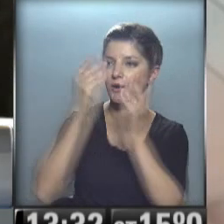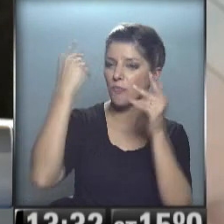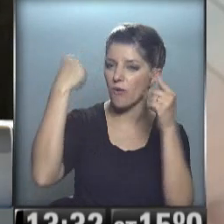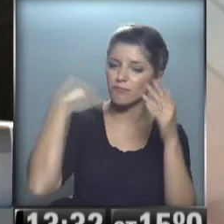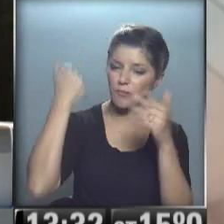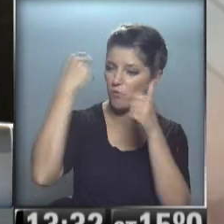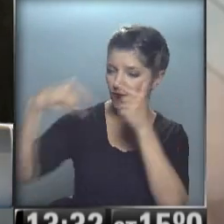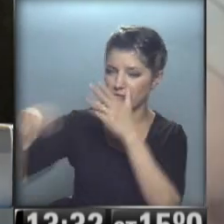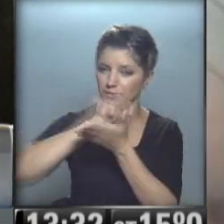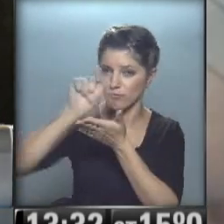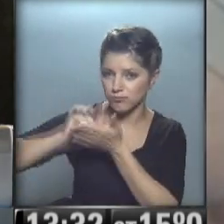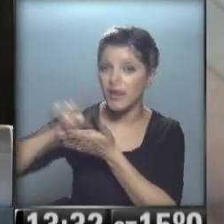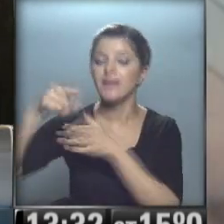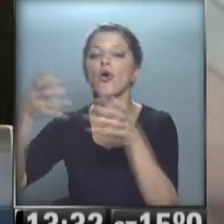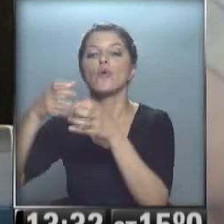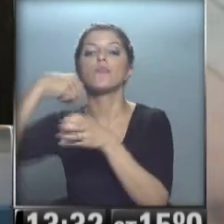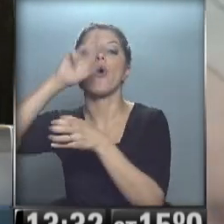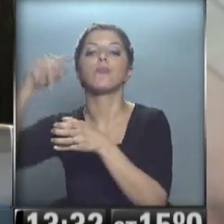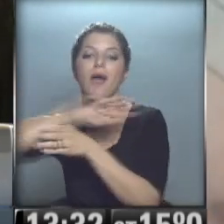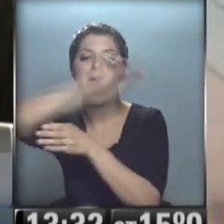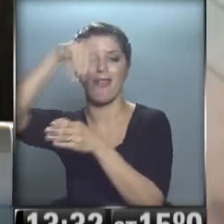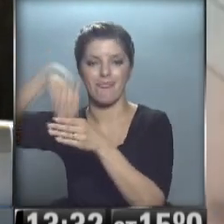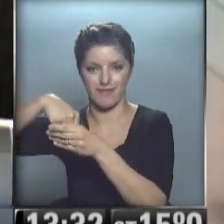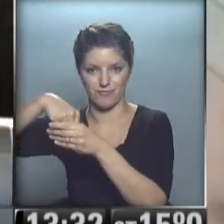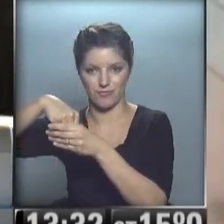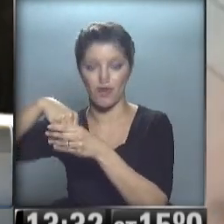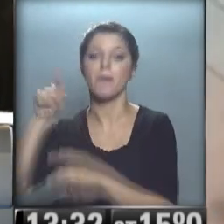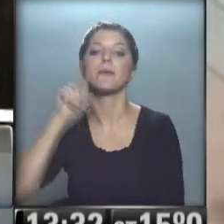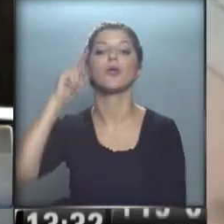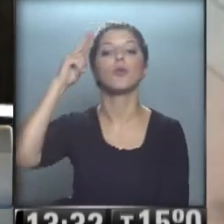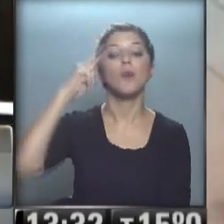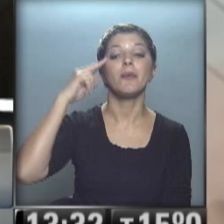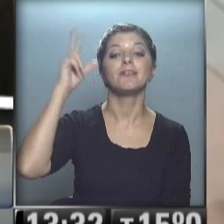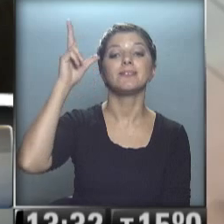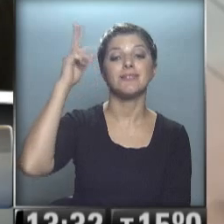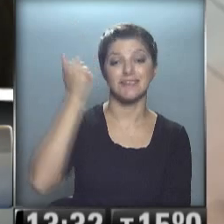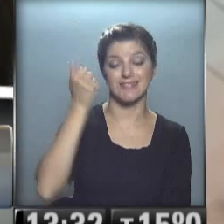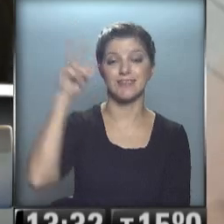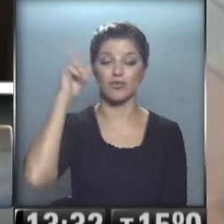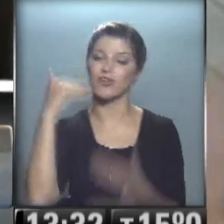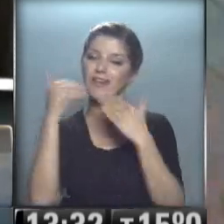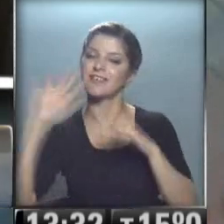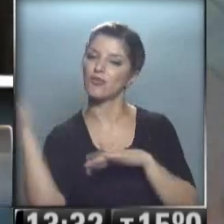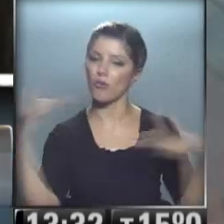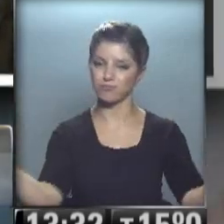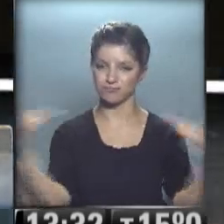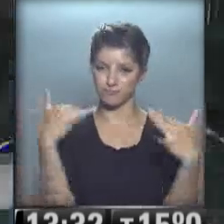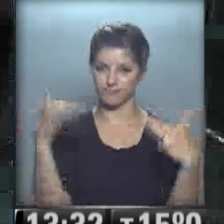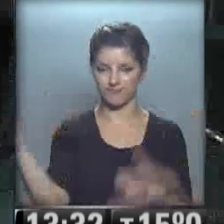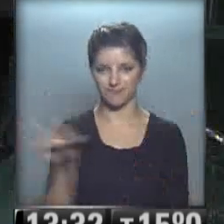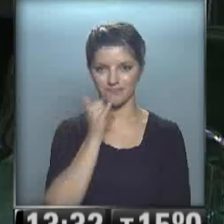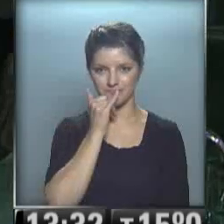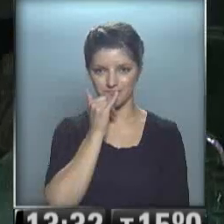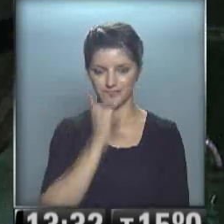exponente del movimiento situacionista de Clara influencia en el Mayo francés del 68 gracias a todos por haberse comunicado con nosotros